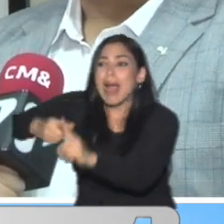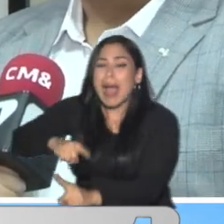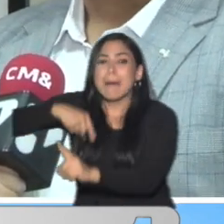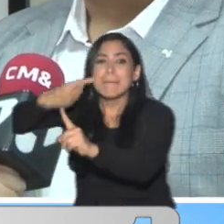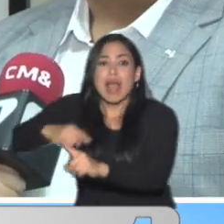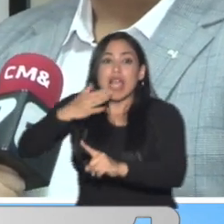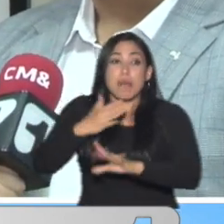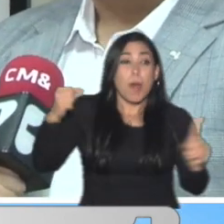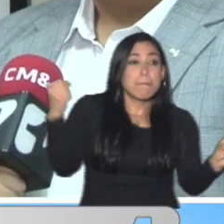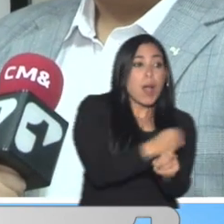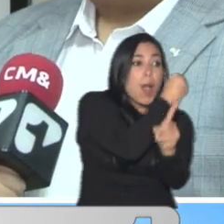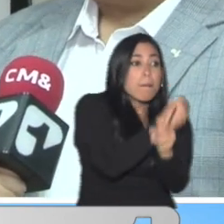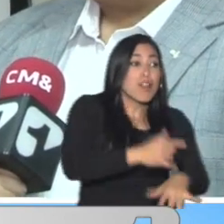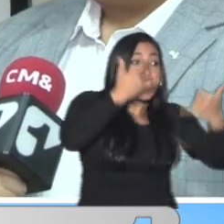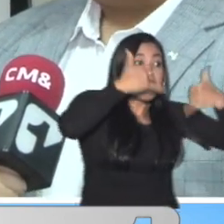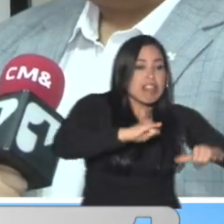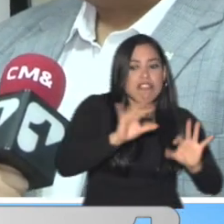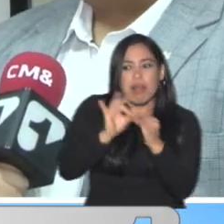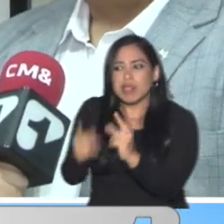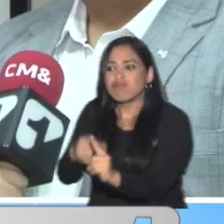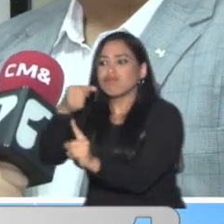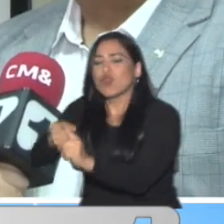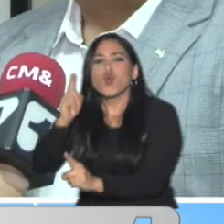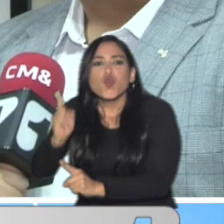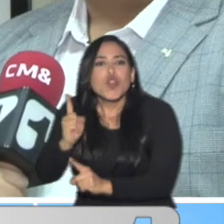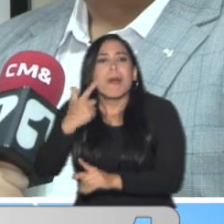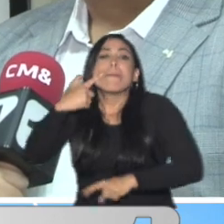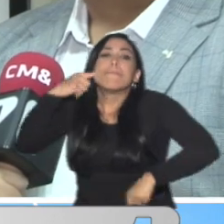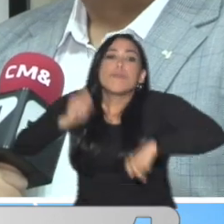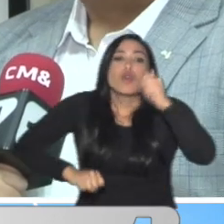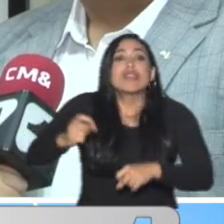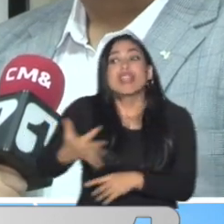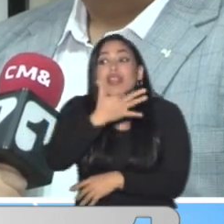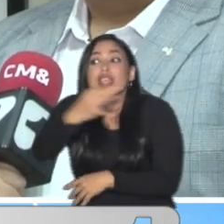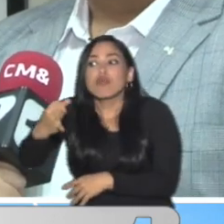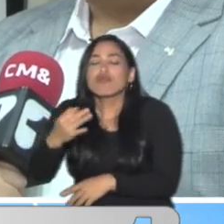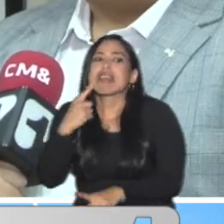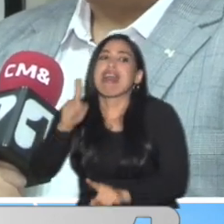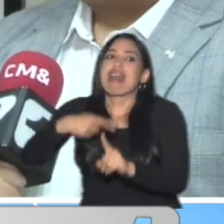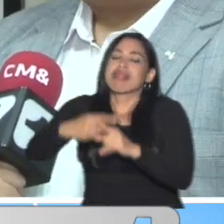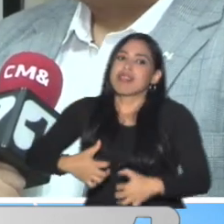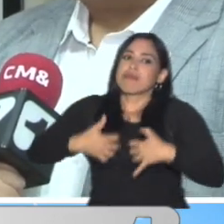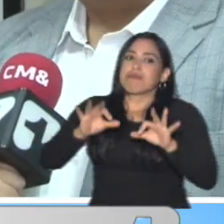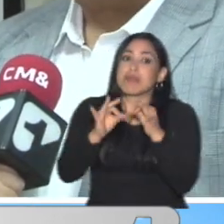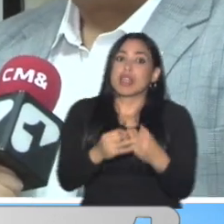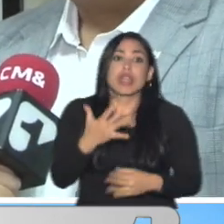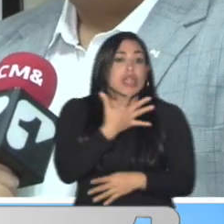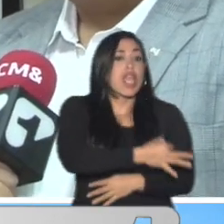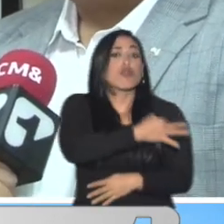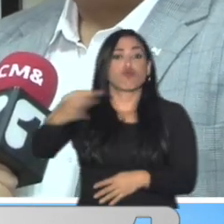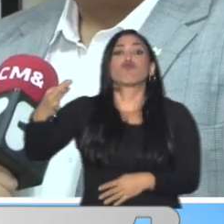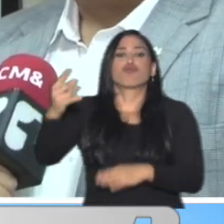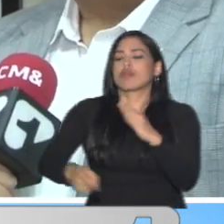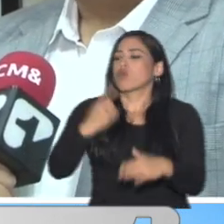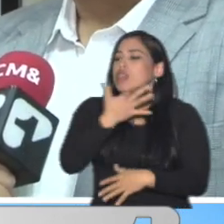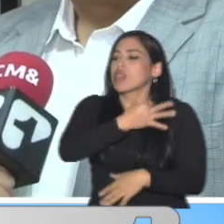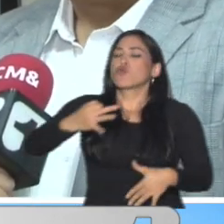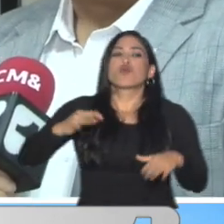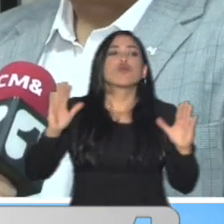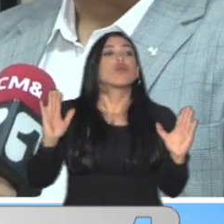posteriores a los hechos por la posibilidad de denunciar estos hechos son vamos a denunciar